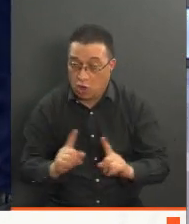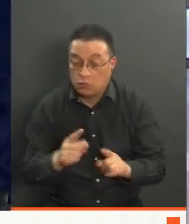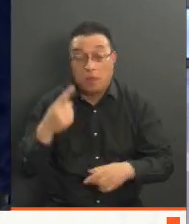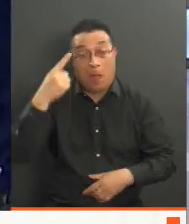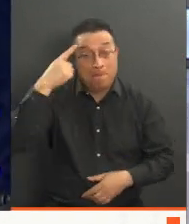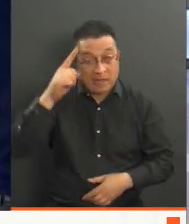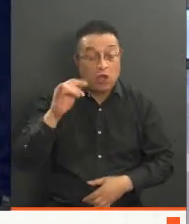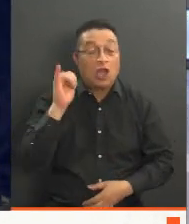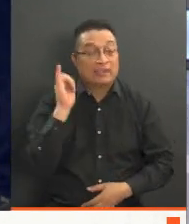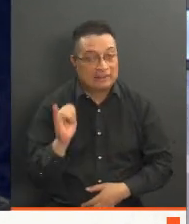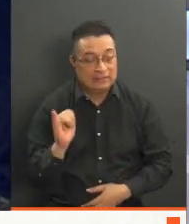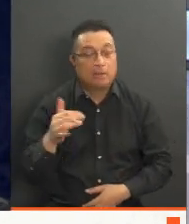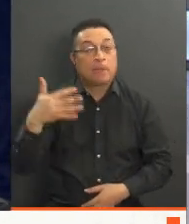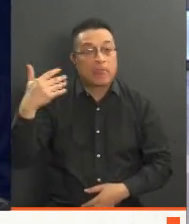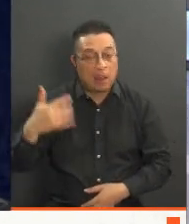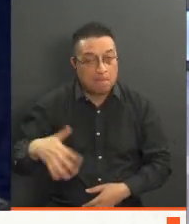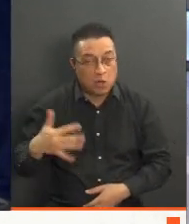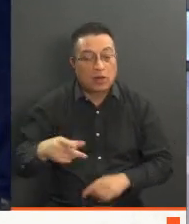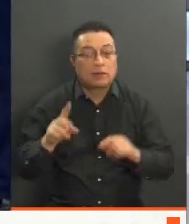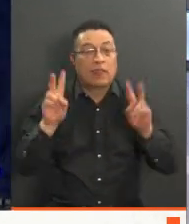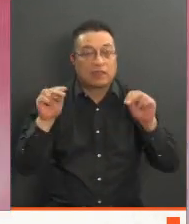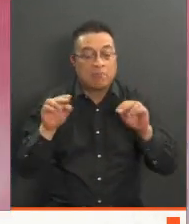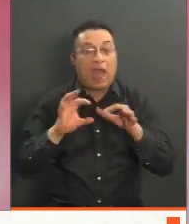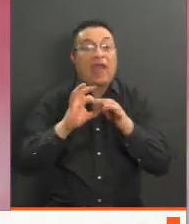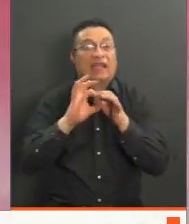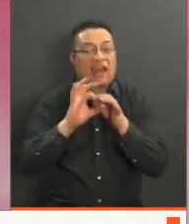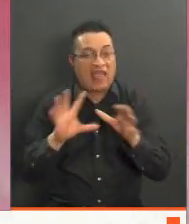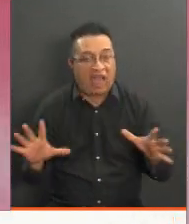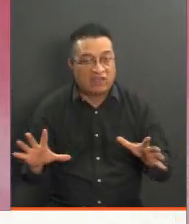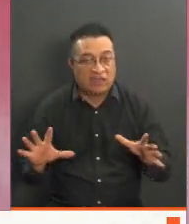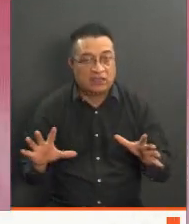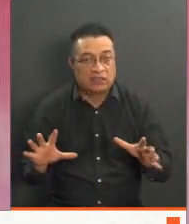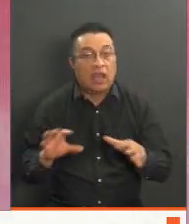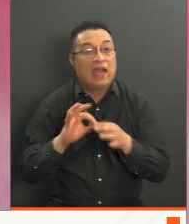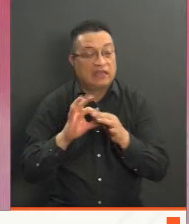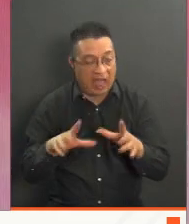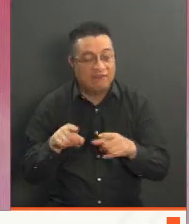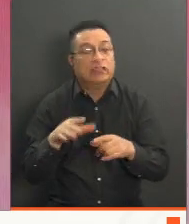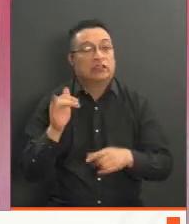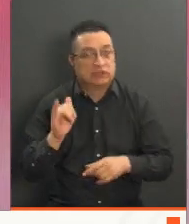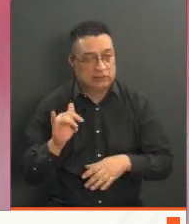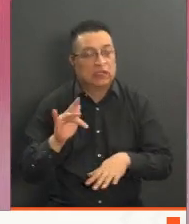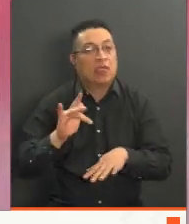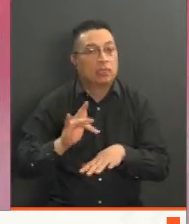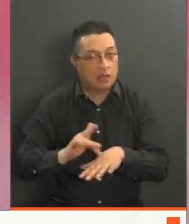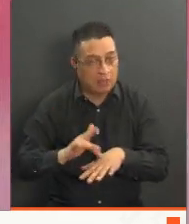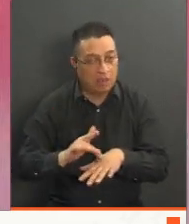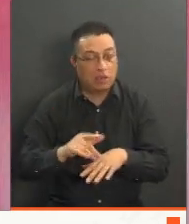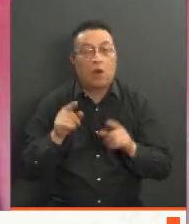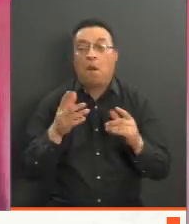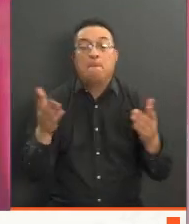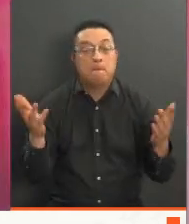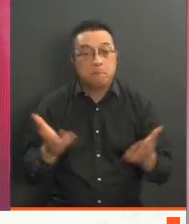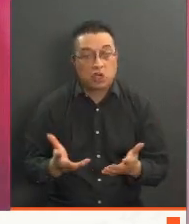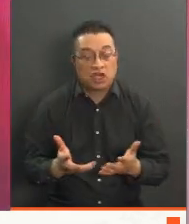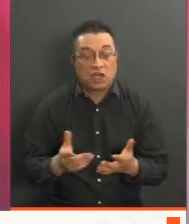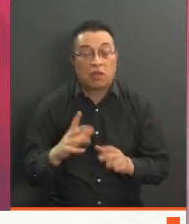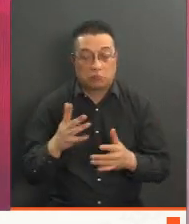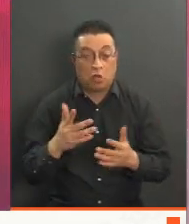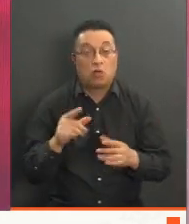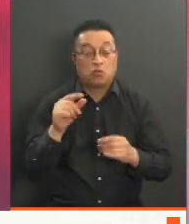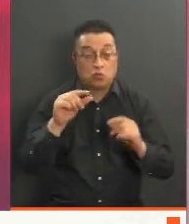es importante en términos de gravedad. ¿De gravedad? De gravedad, en términos de que un